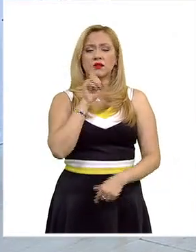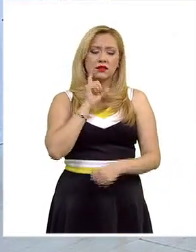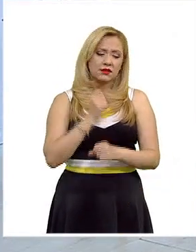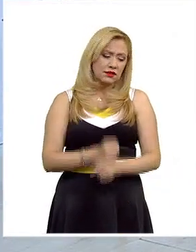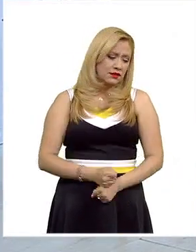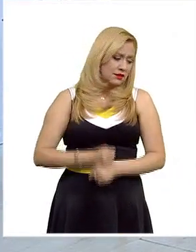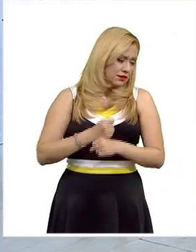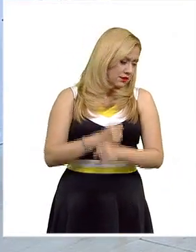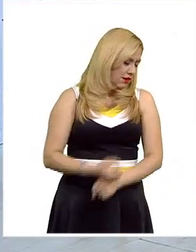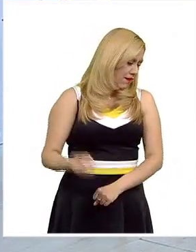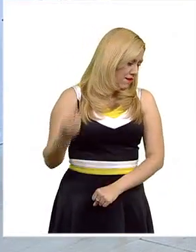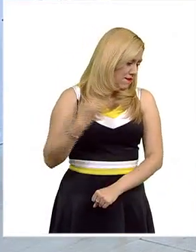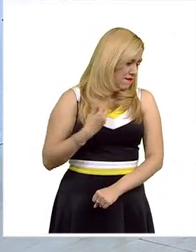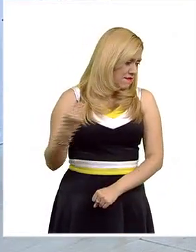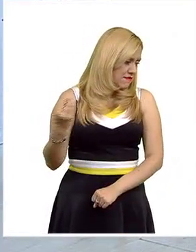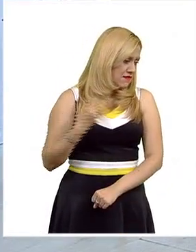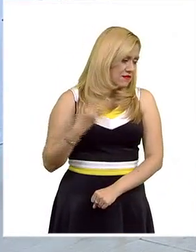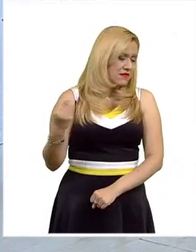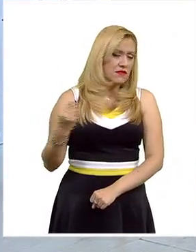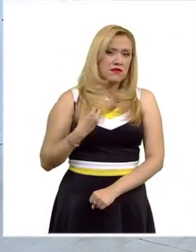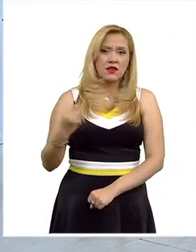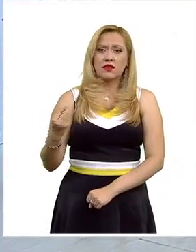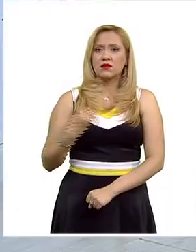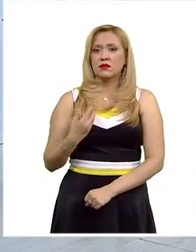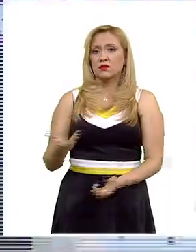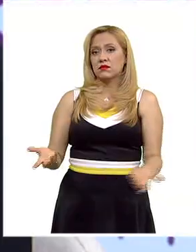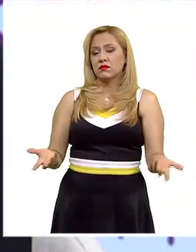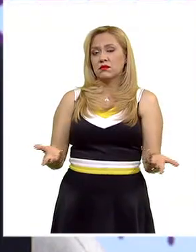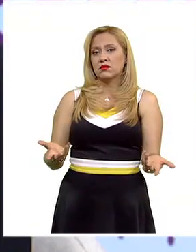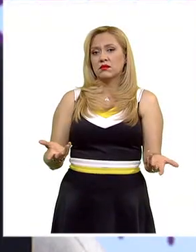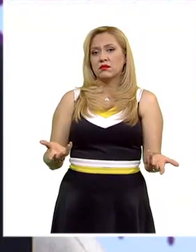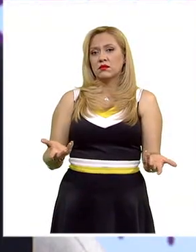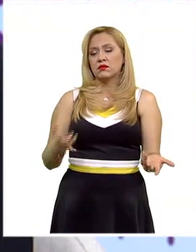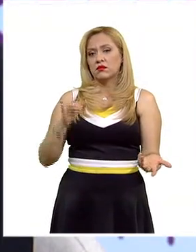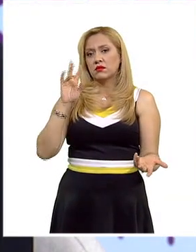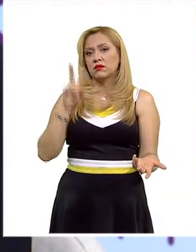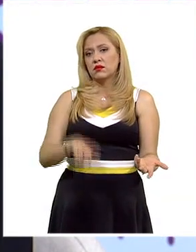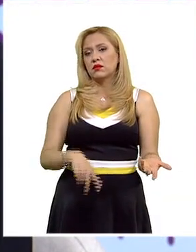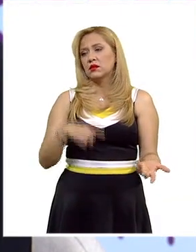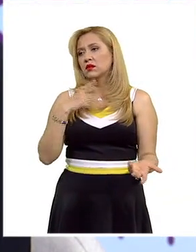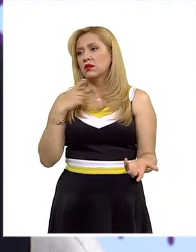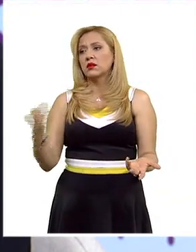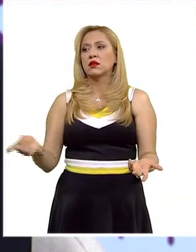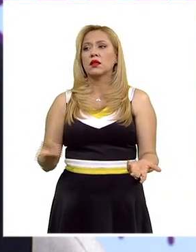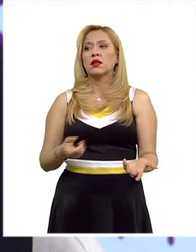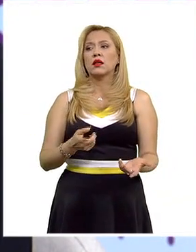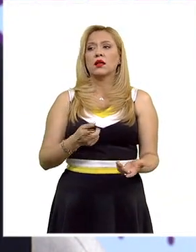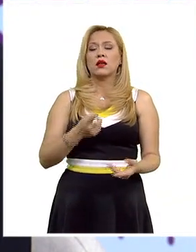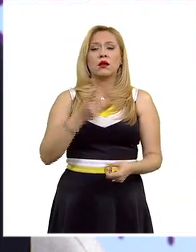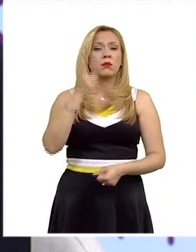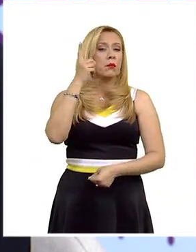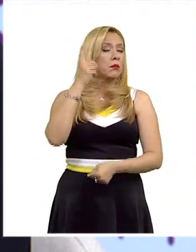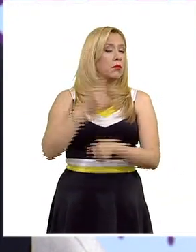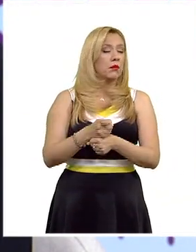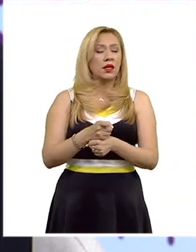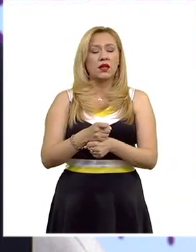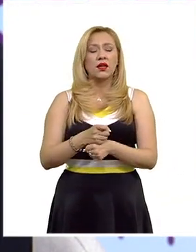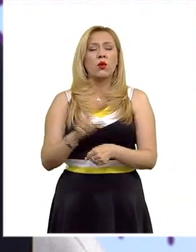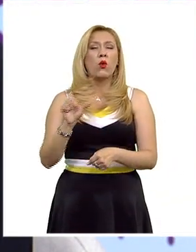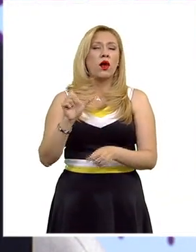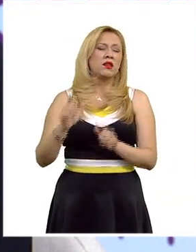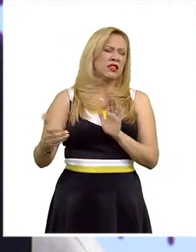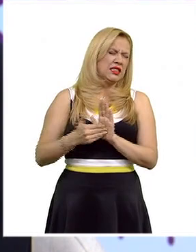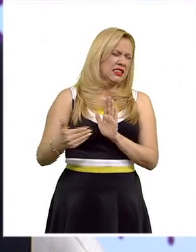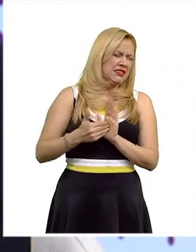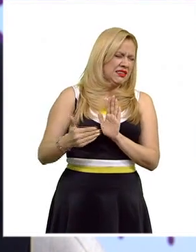son hostiles hacia ellas, y como bien decía Adriana, o sea, McKinnon, que la mencionó al principio, McKinnon dice que el primer daño que genera el acoso sexual